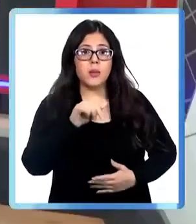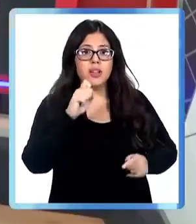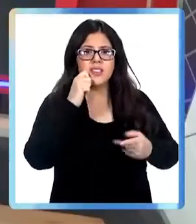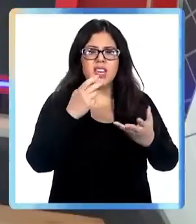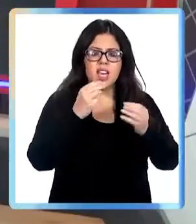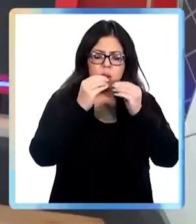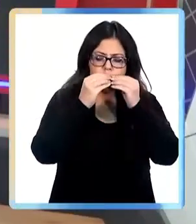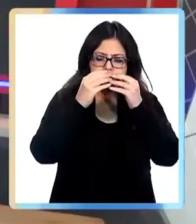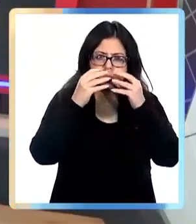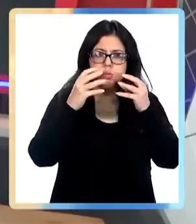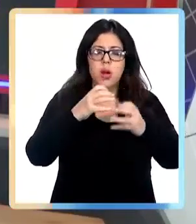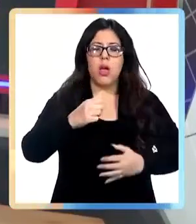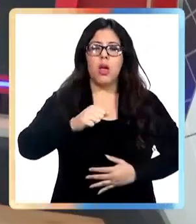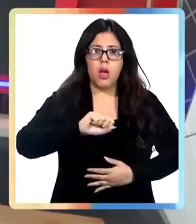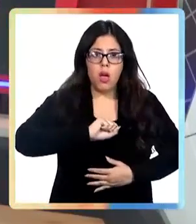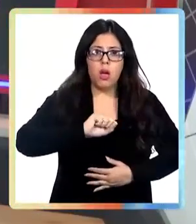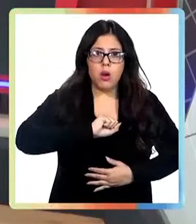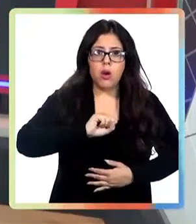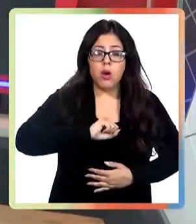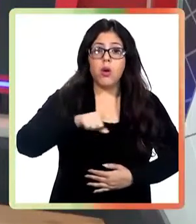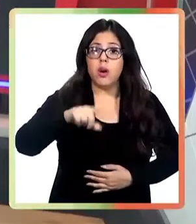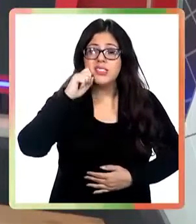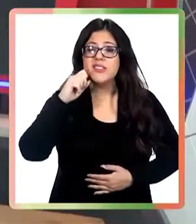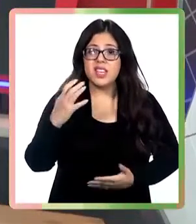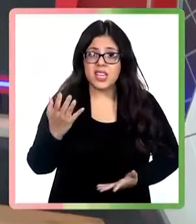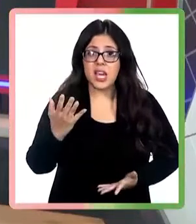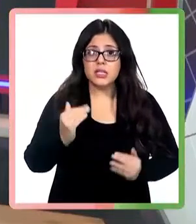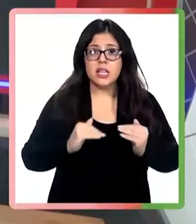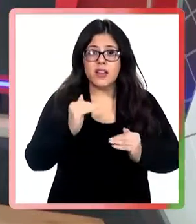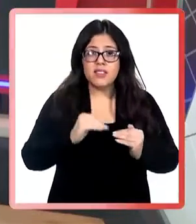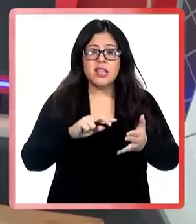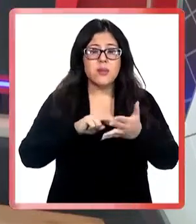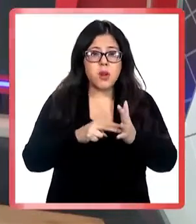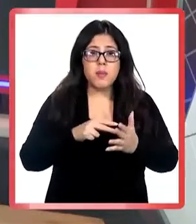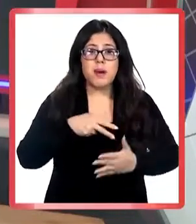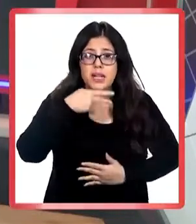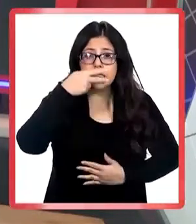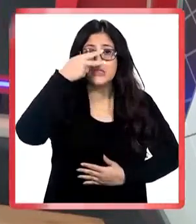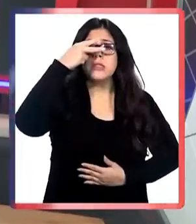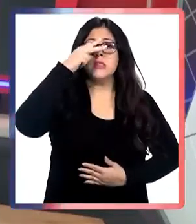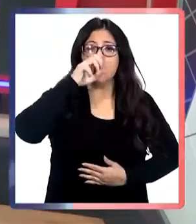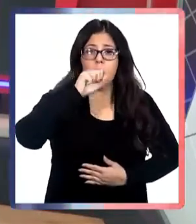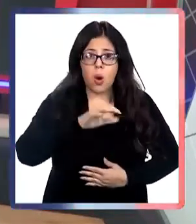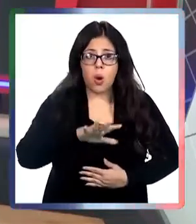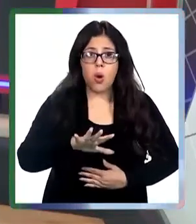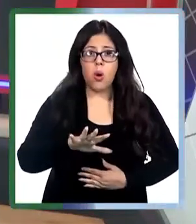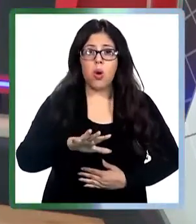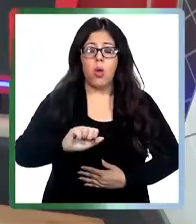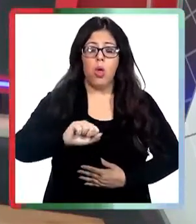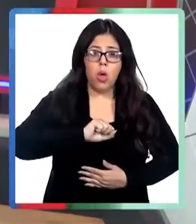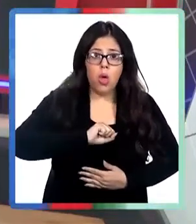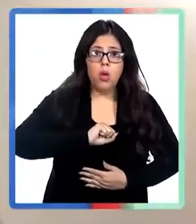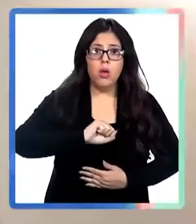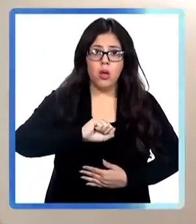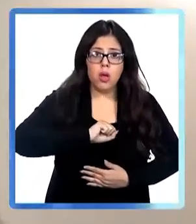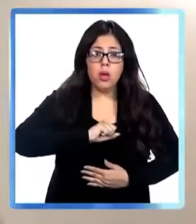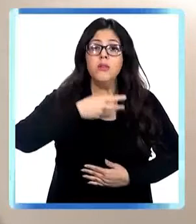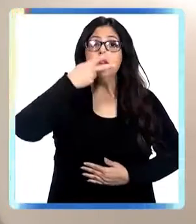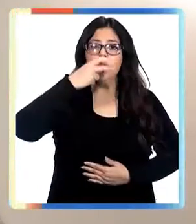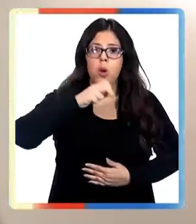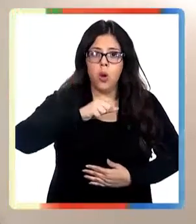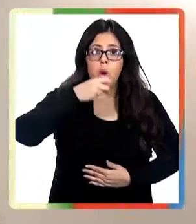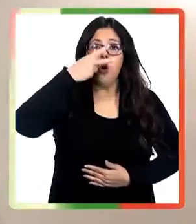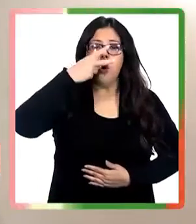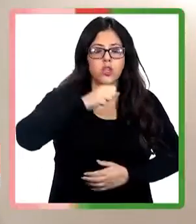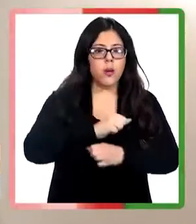de tos en accesos que generaba incluso dificultad para poder respirar entre un golpe de tos y el otro. Y